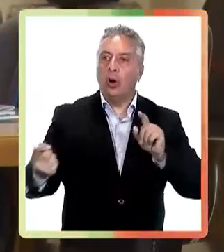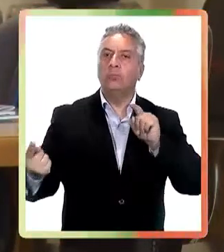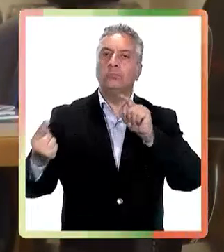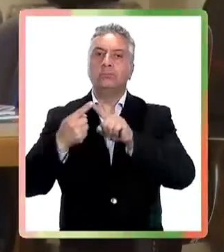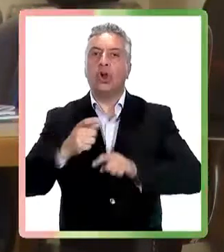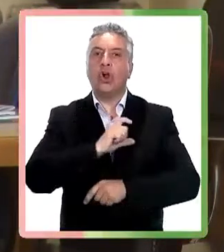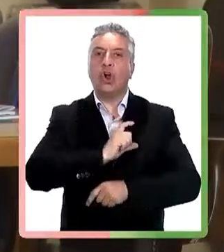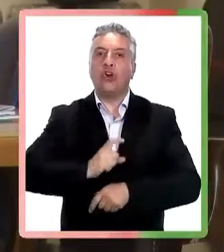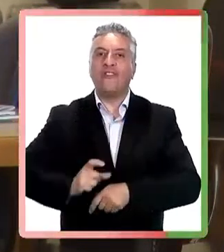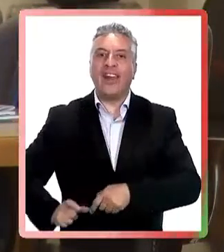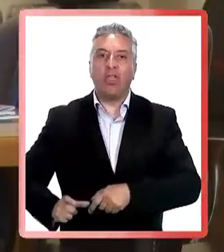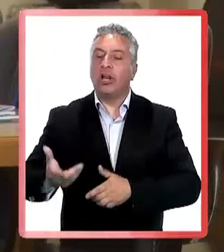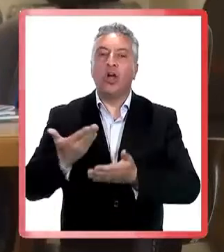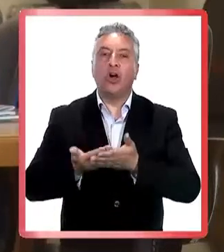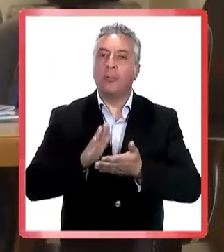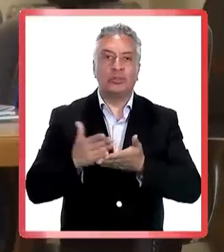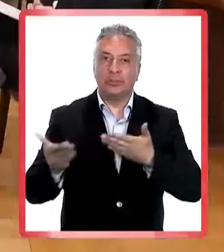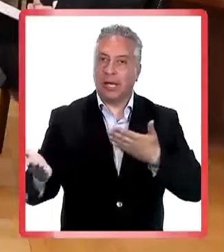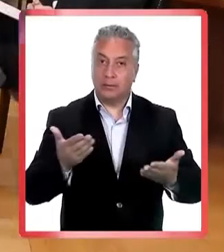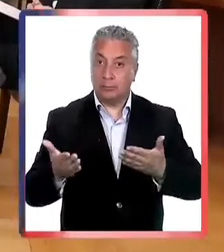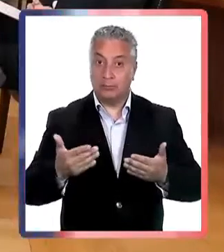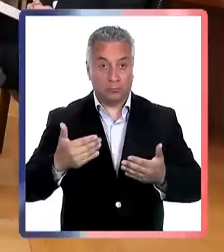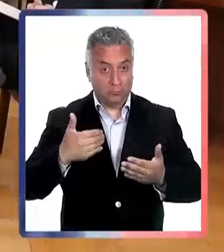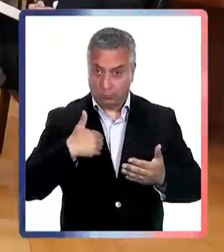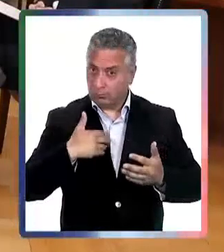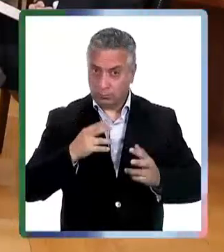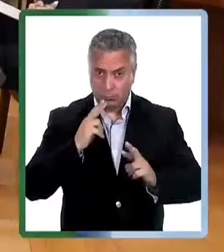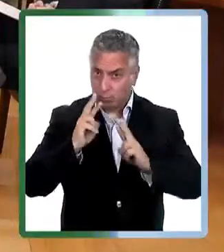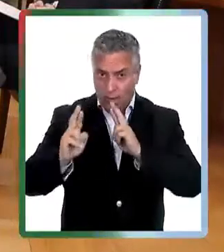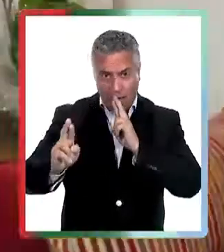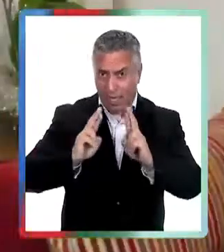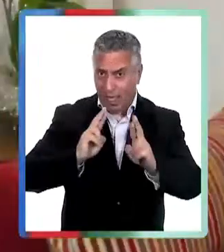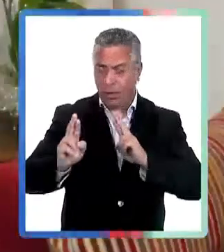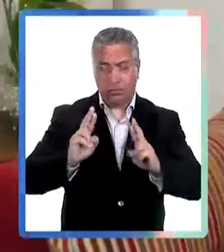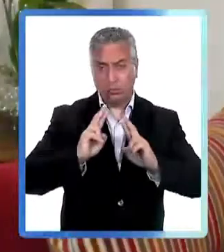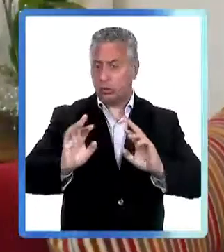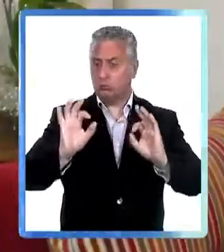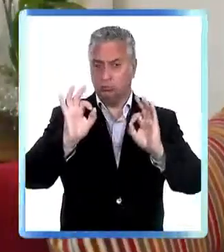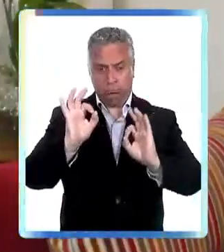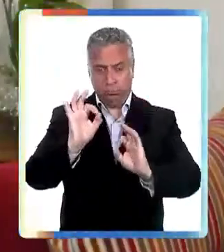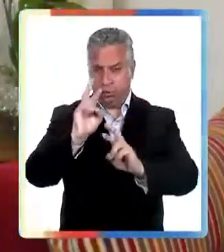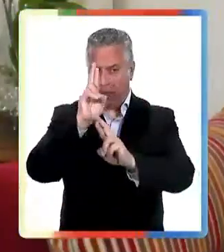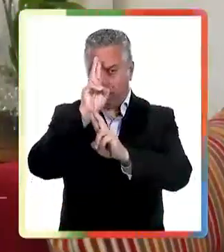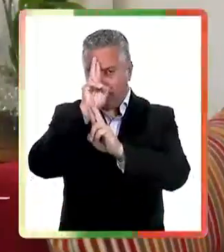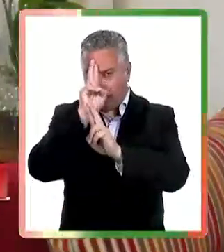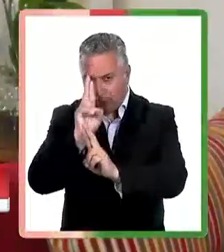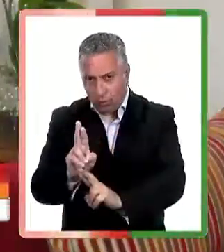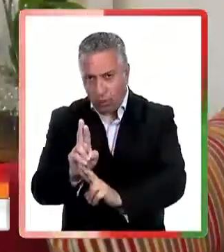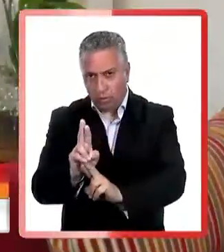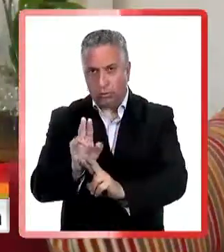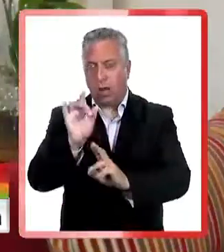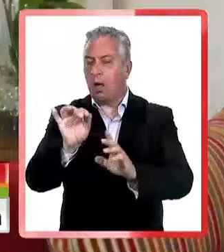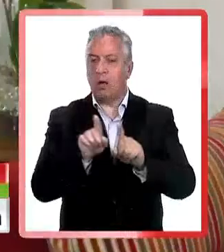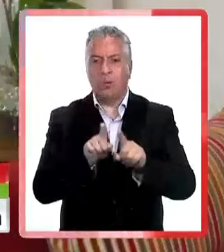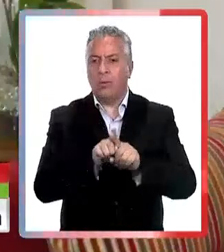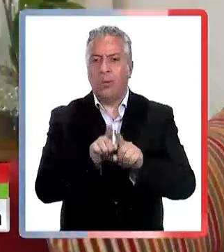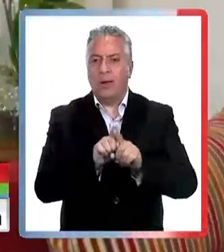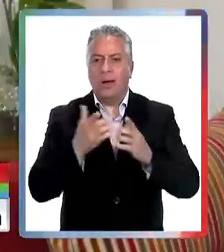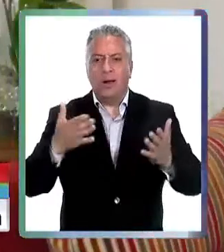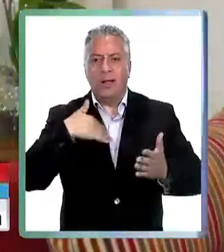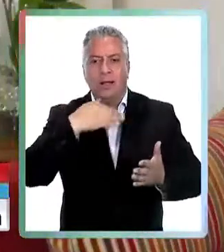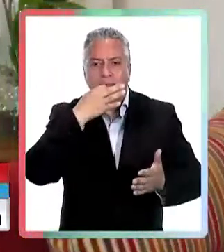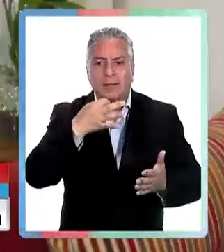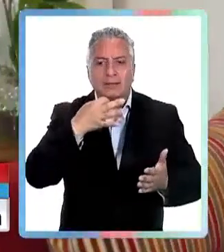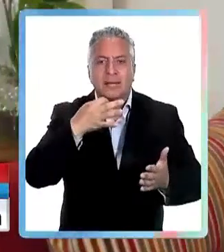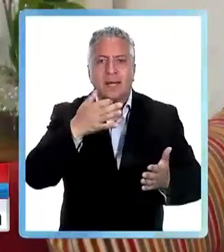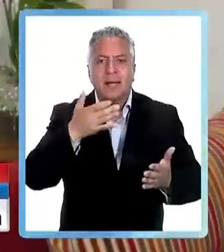los gobernadores regionales? Nosotros mantenemos una relación muy respetuosa y muy, diría